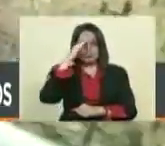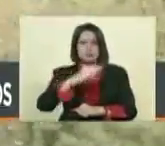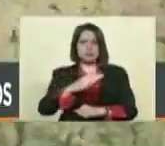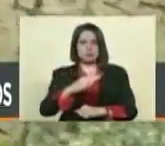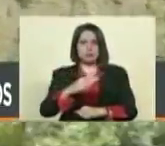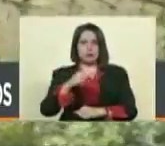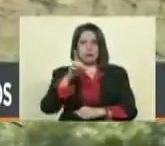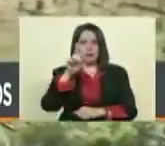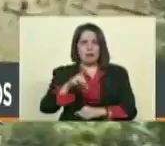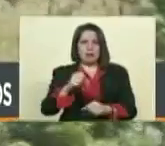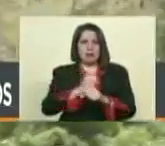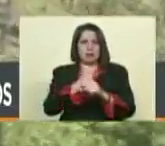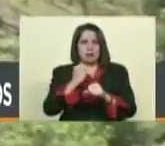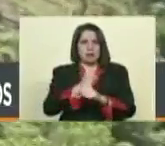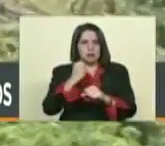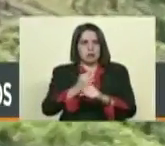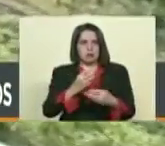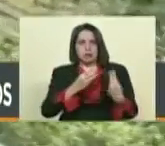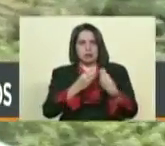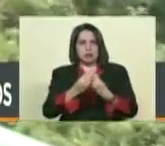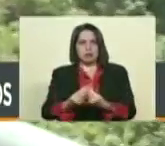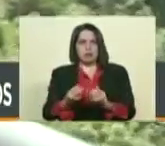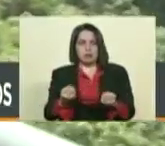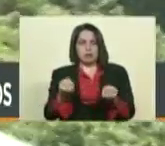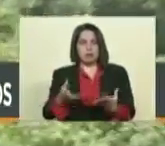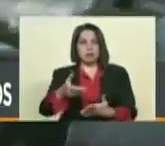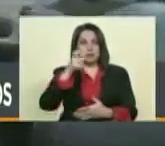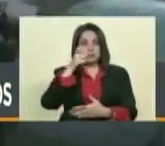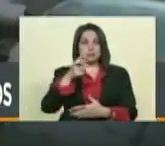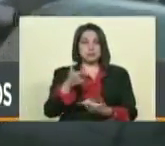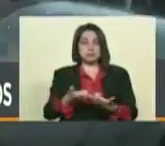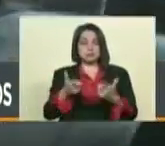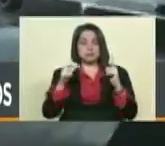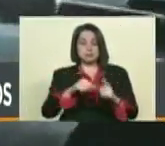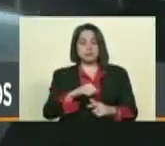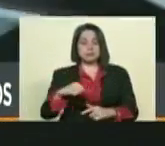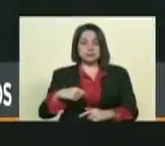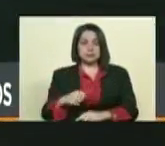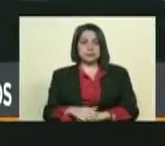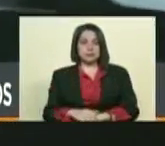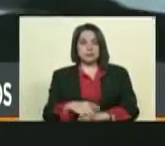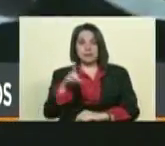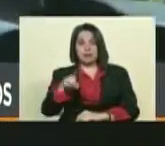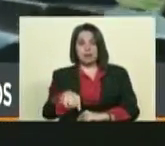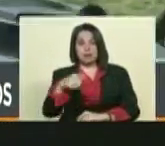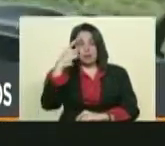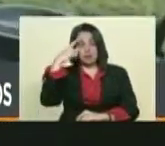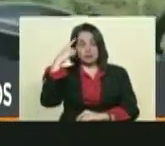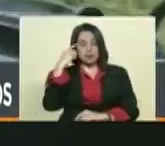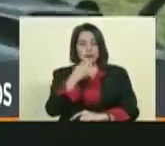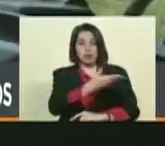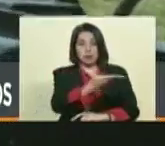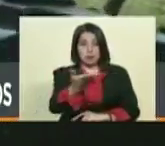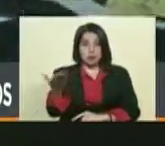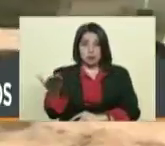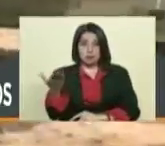estamos contribuyendo con el aseguramiento y la soberanía patria. También mi comandante, bueno que sepa, que